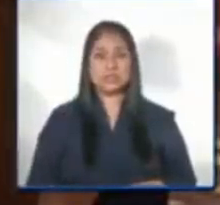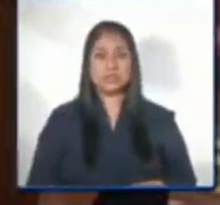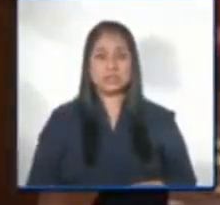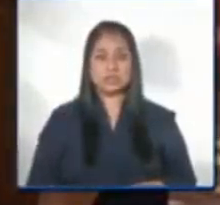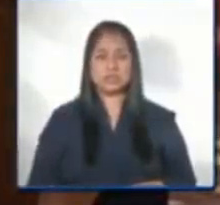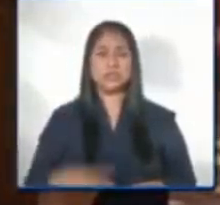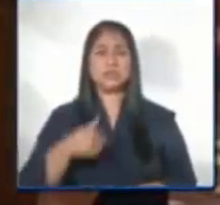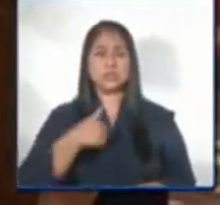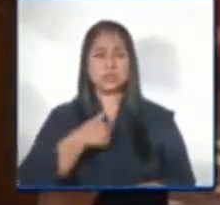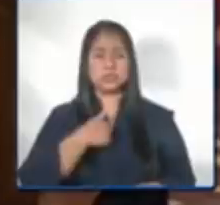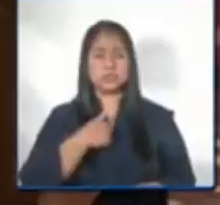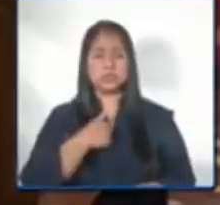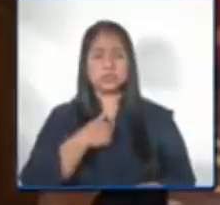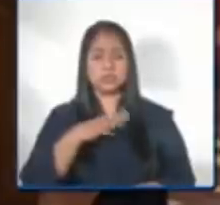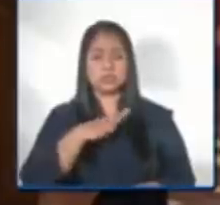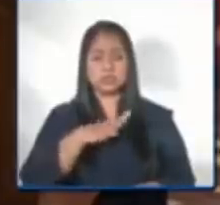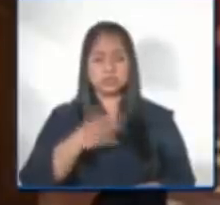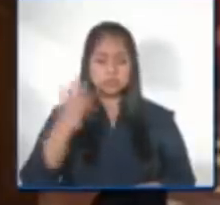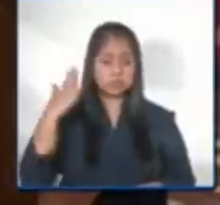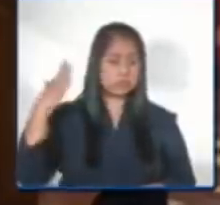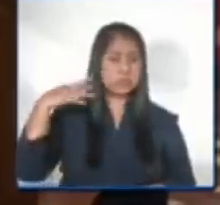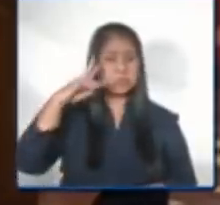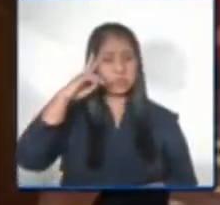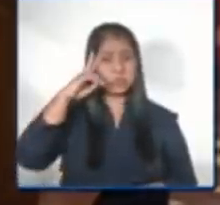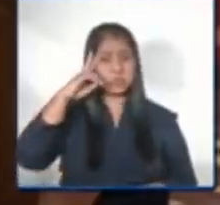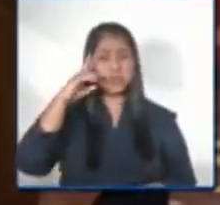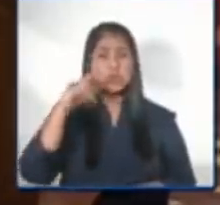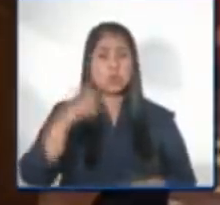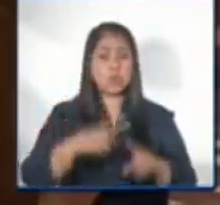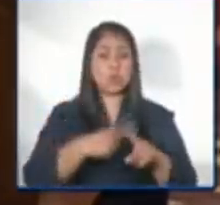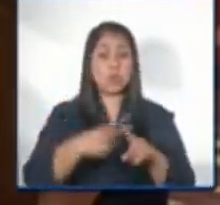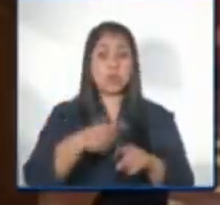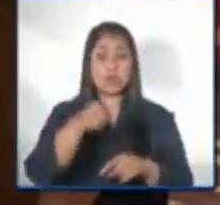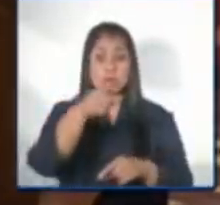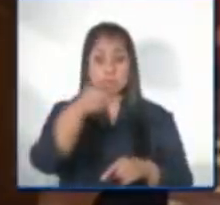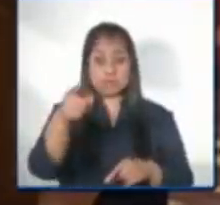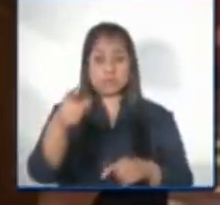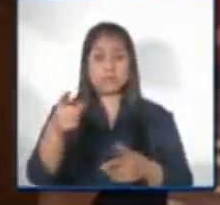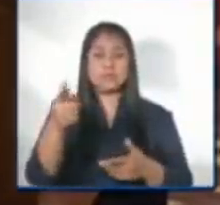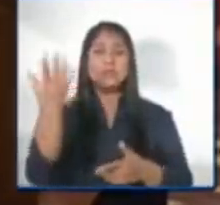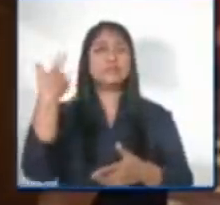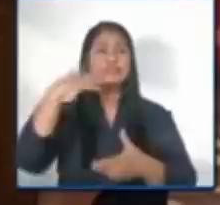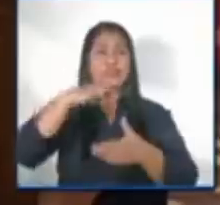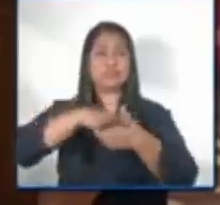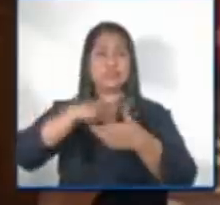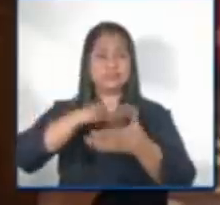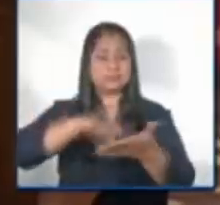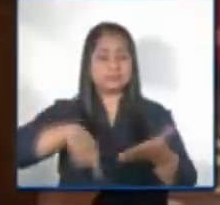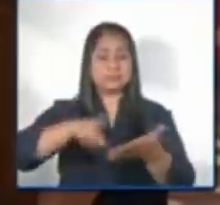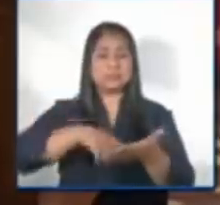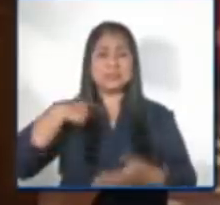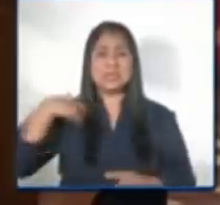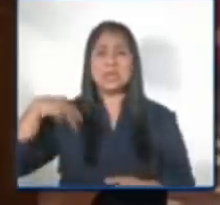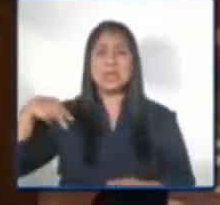yo tuve un recuerdo cuando usted en la elección pasada caminaba solo